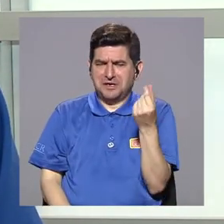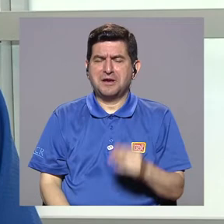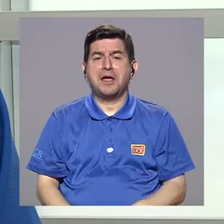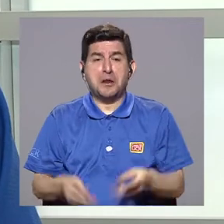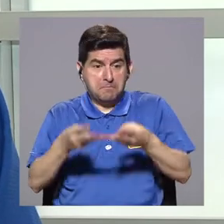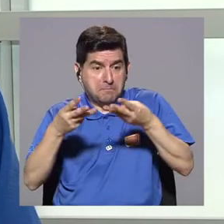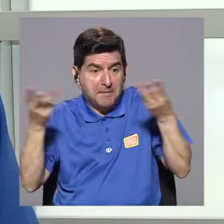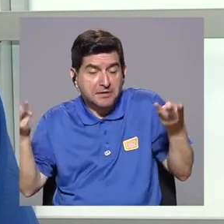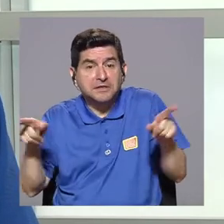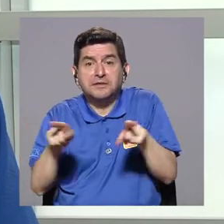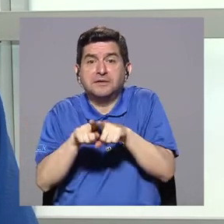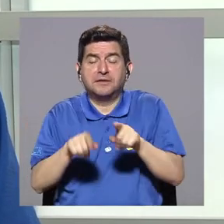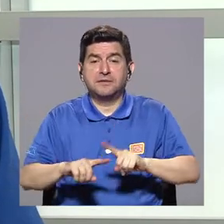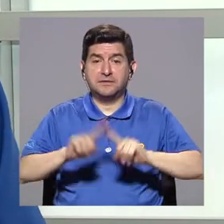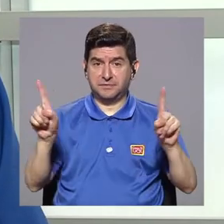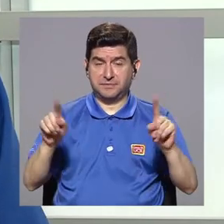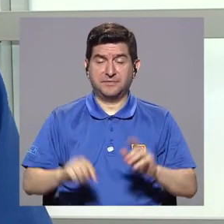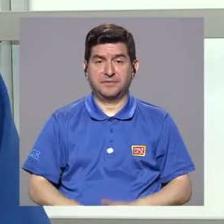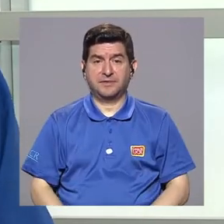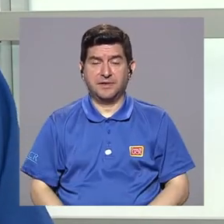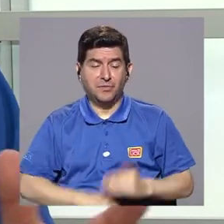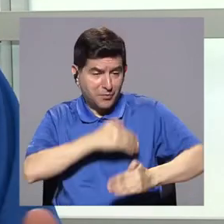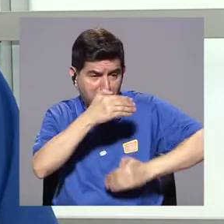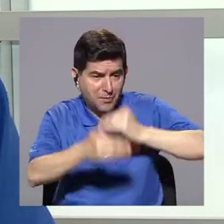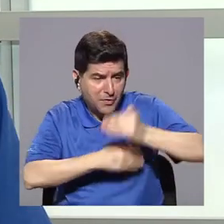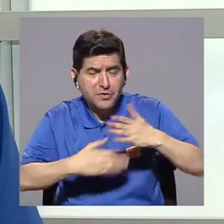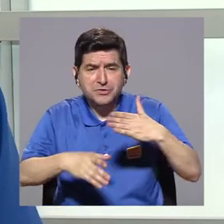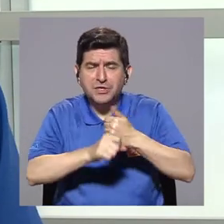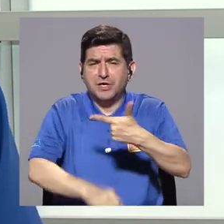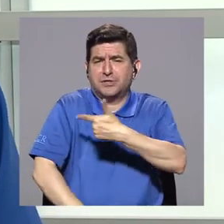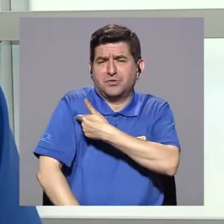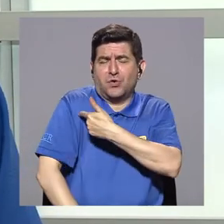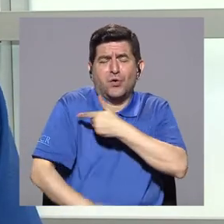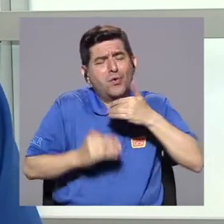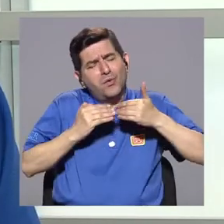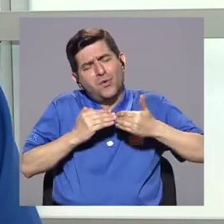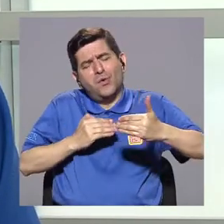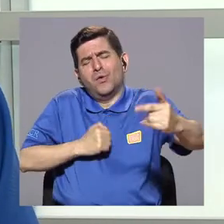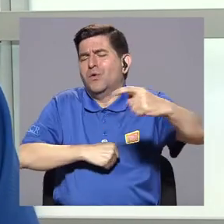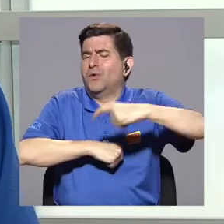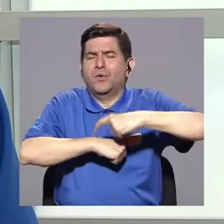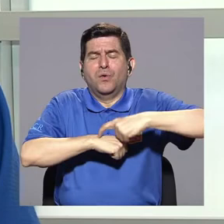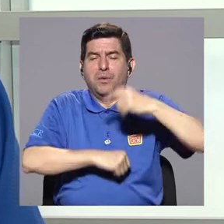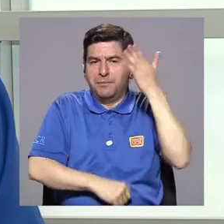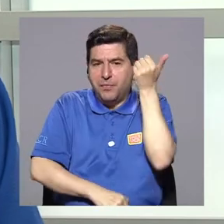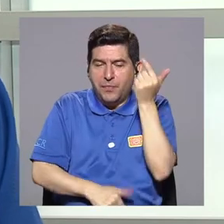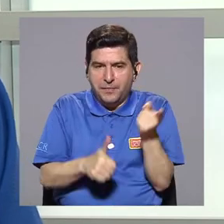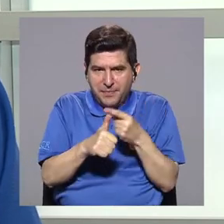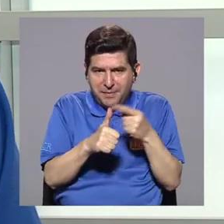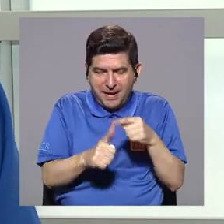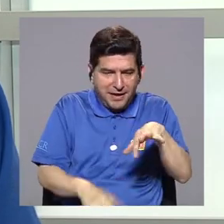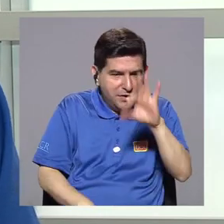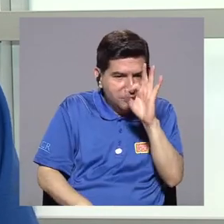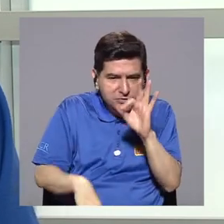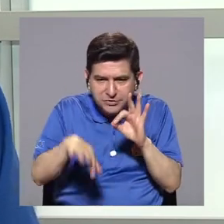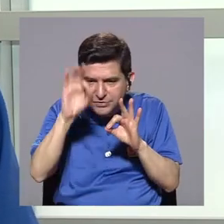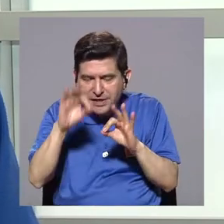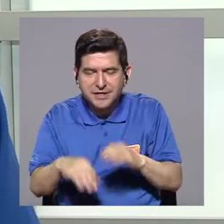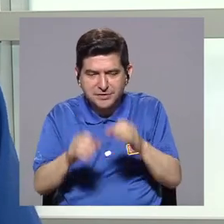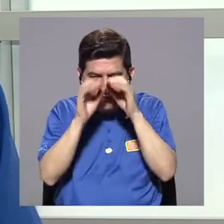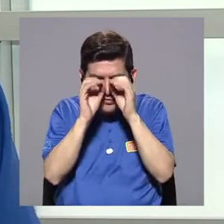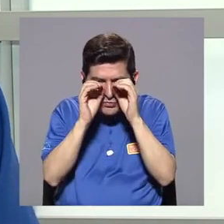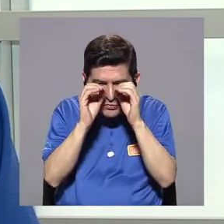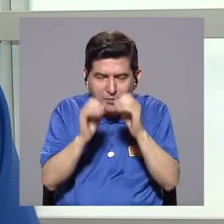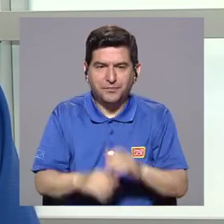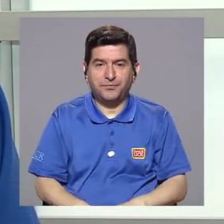dinero, con mucho material y así. Pero básicamente los procesos para hacer vacunas toman mucho tiempo, porque primero la selección